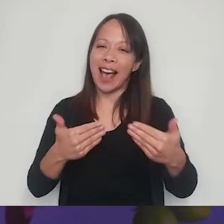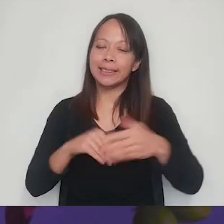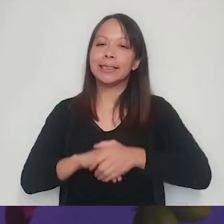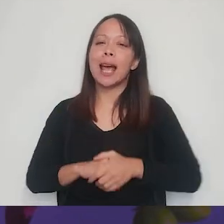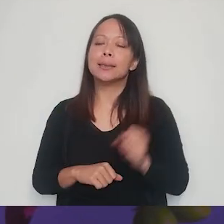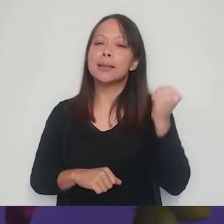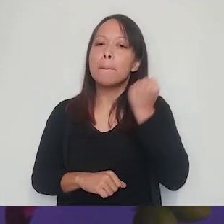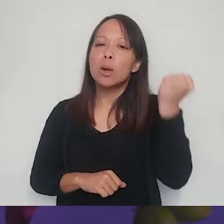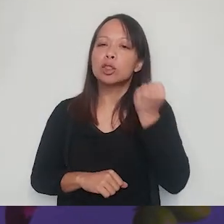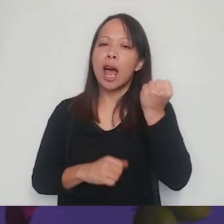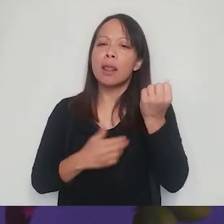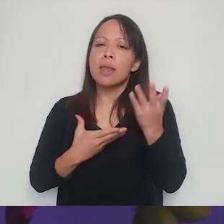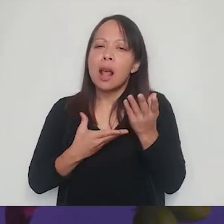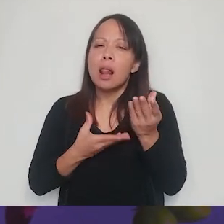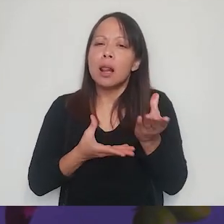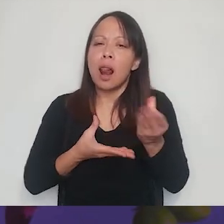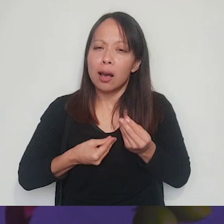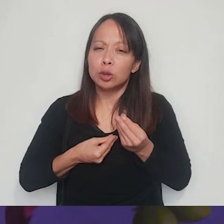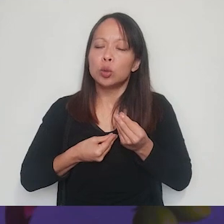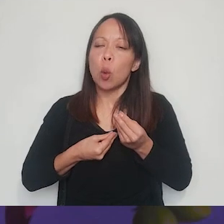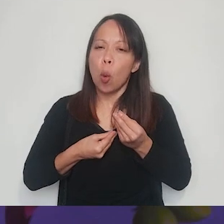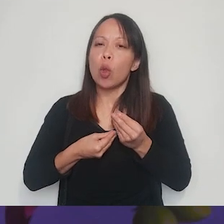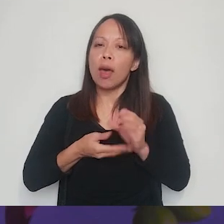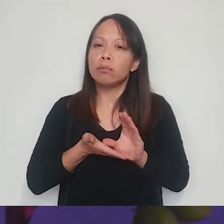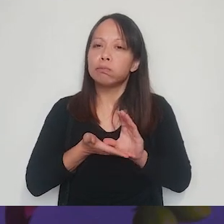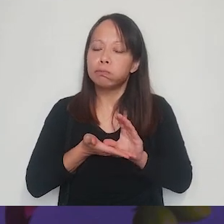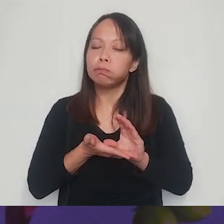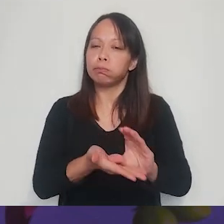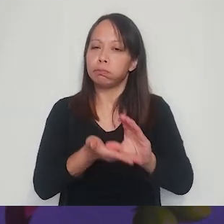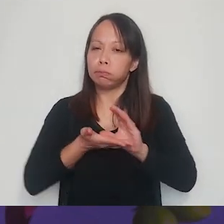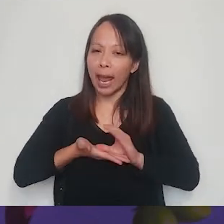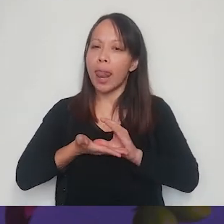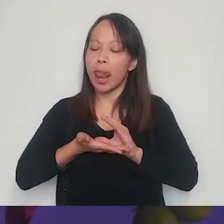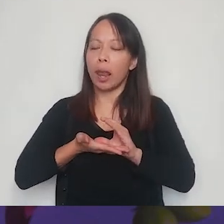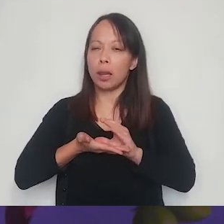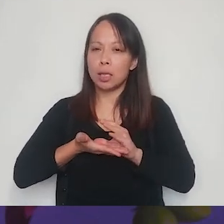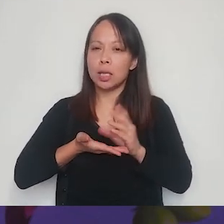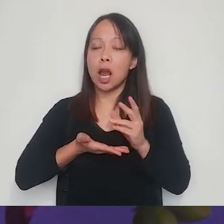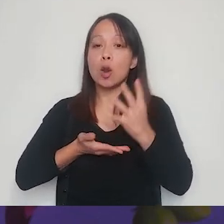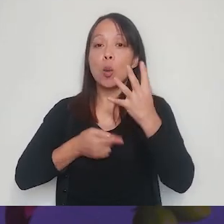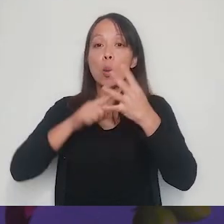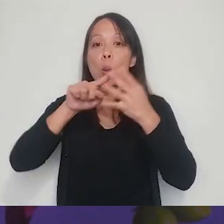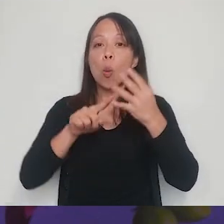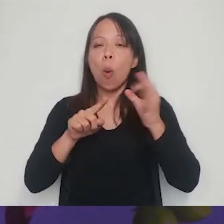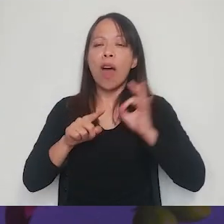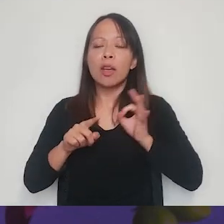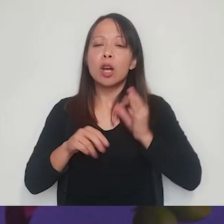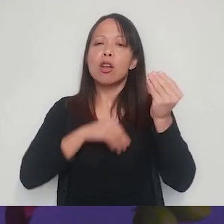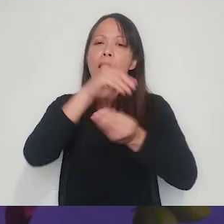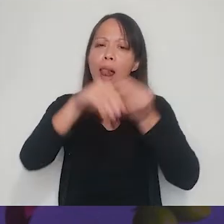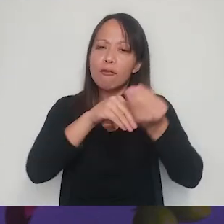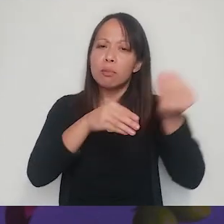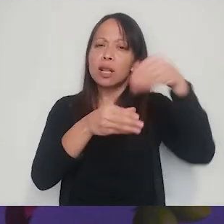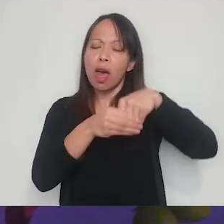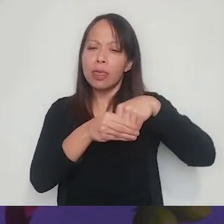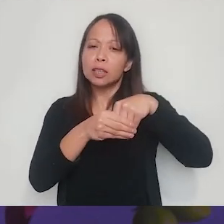Y no puedo dejar de agradecer fundamentalmente el apoyo financiero que hemos obtenido en los últimos 4 años, tanto